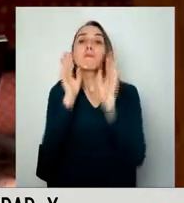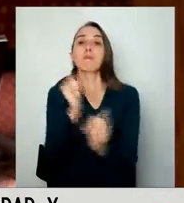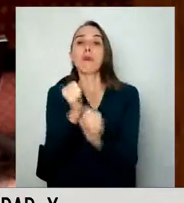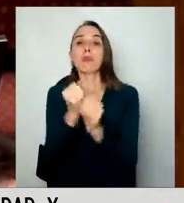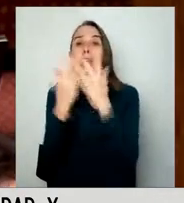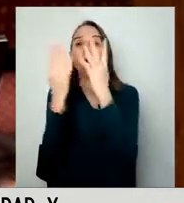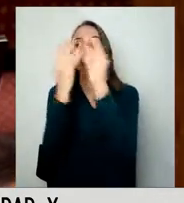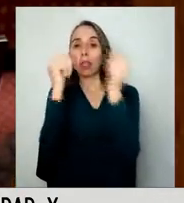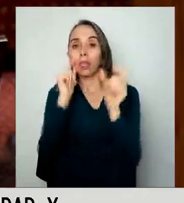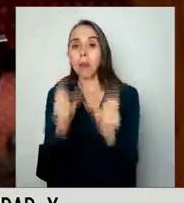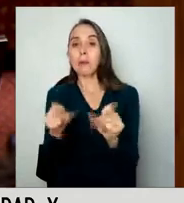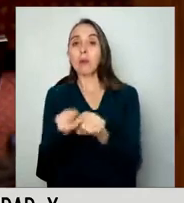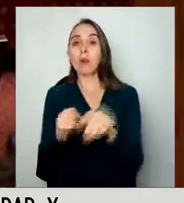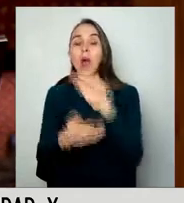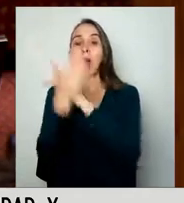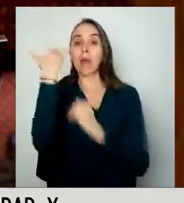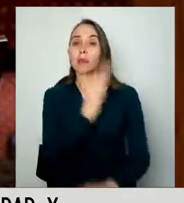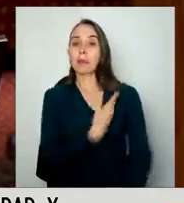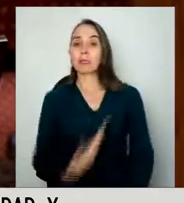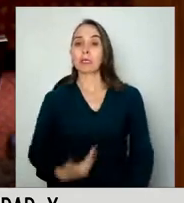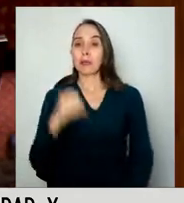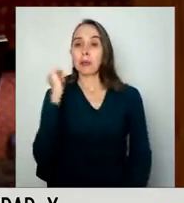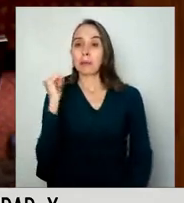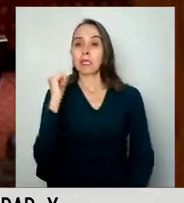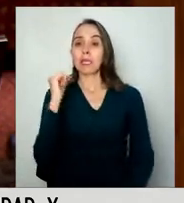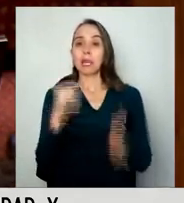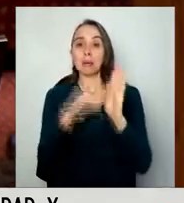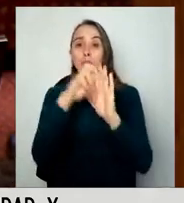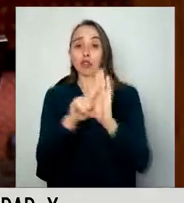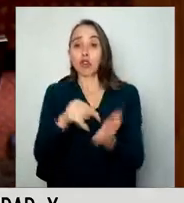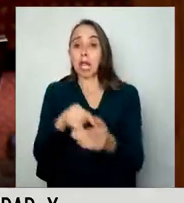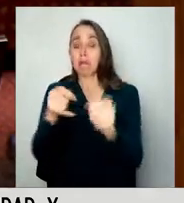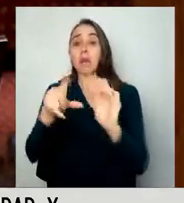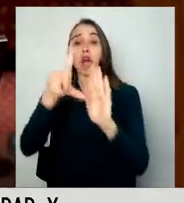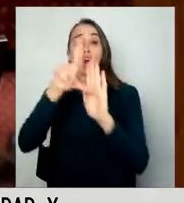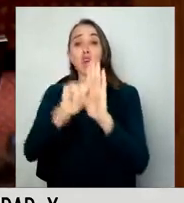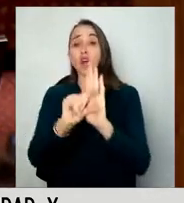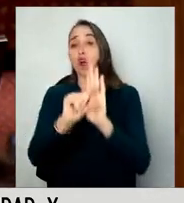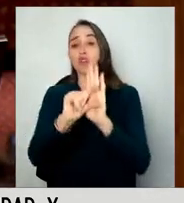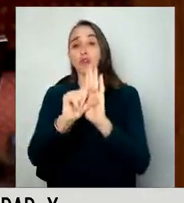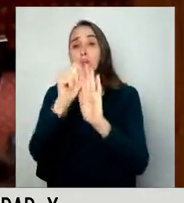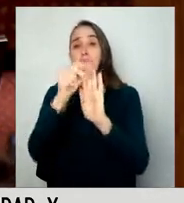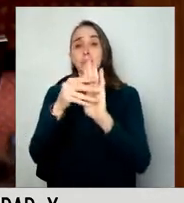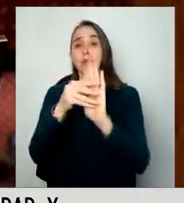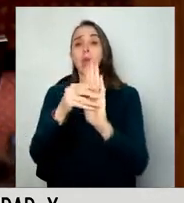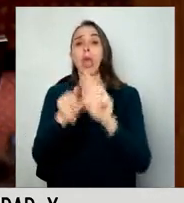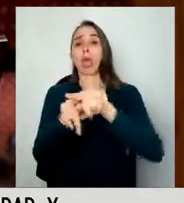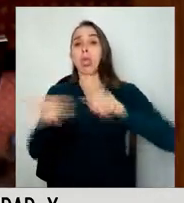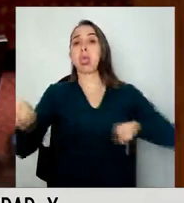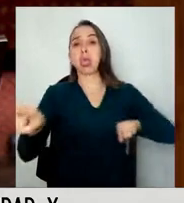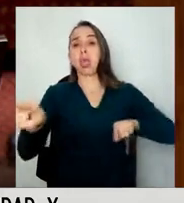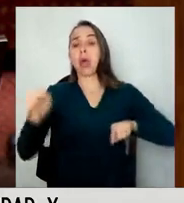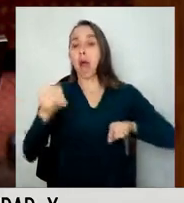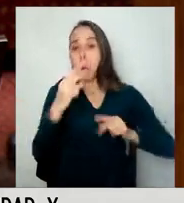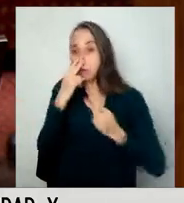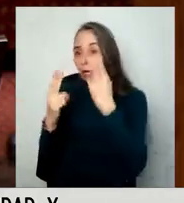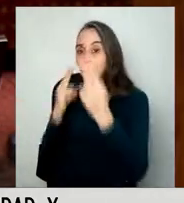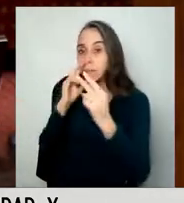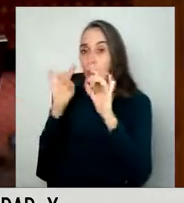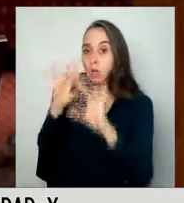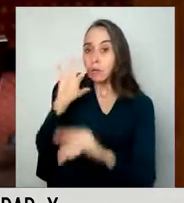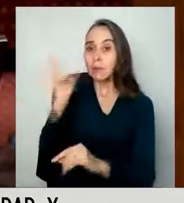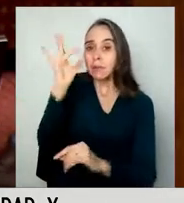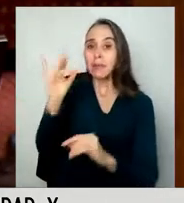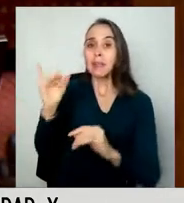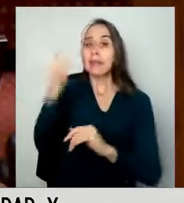el gobierno del presidente que ya quedó corto ya quedó atrás porque hoy día a los a la luz de los hechos que han estado ocurriendo